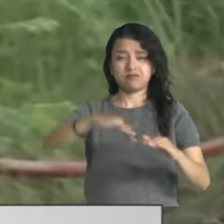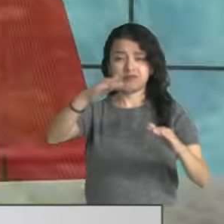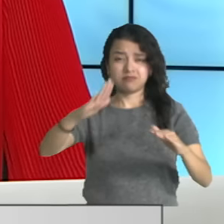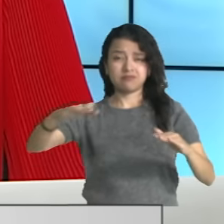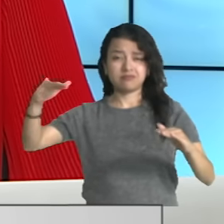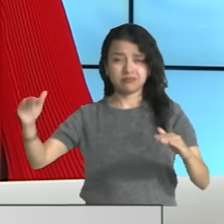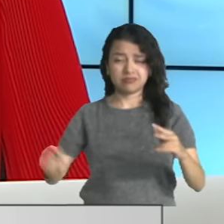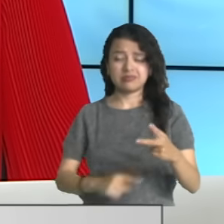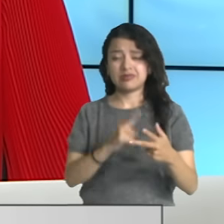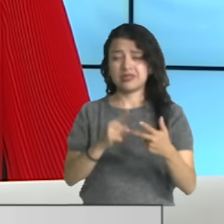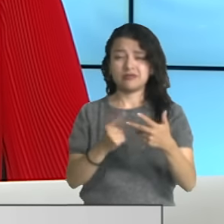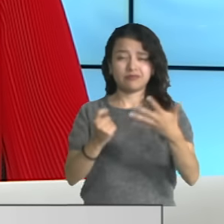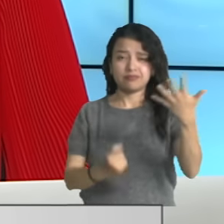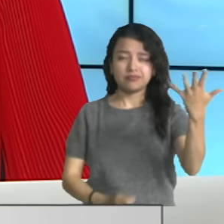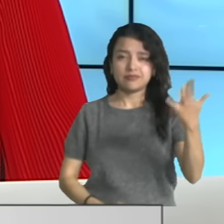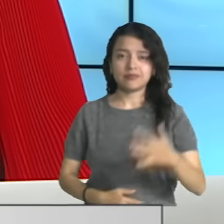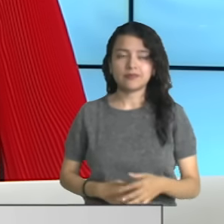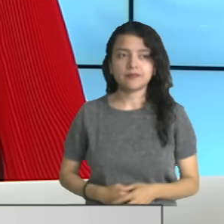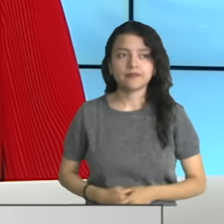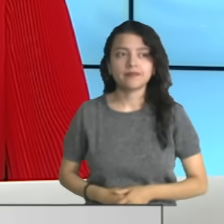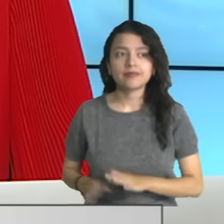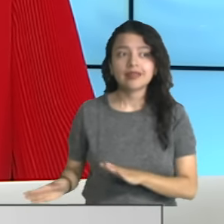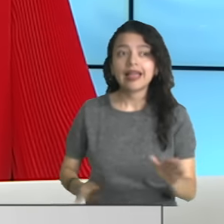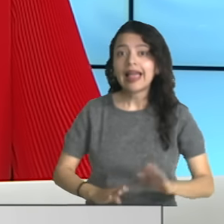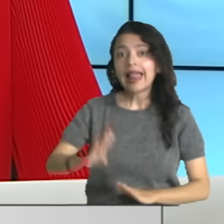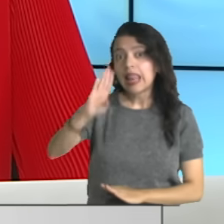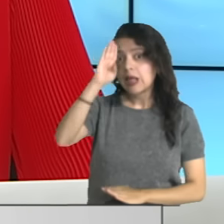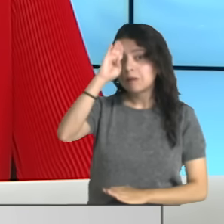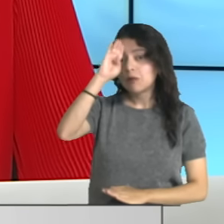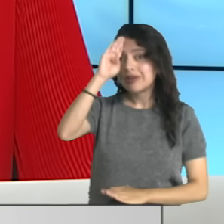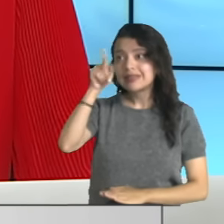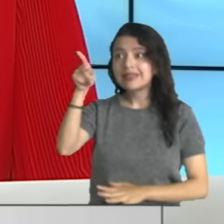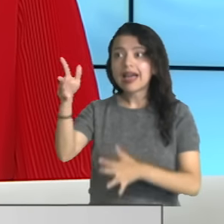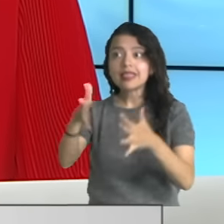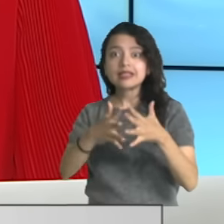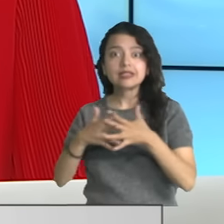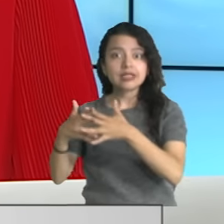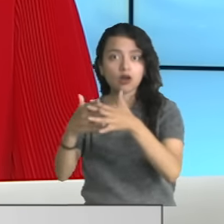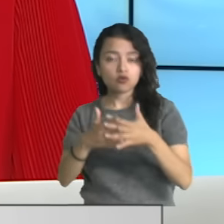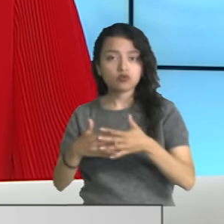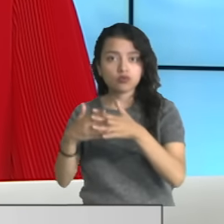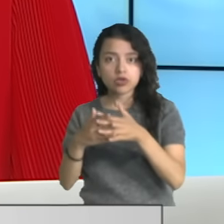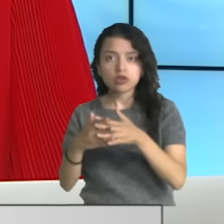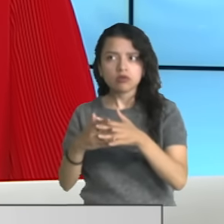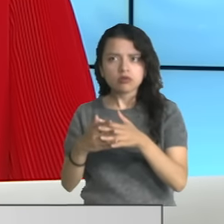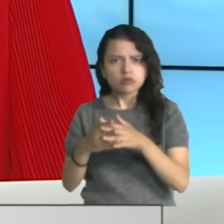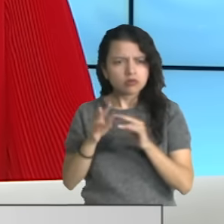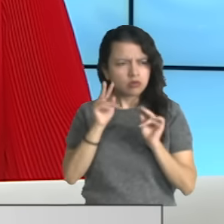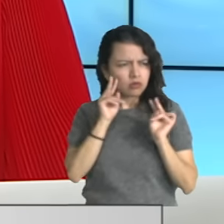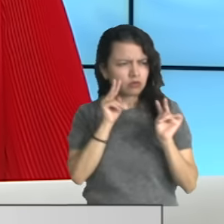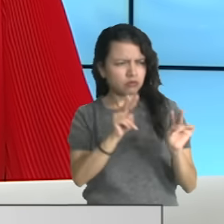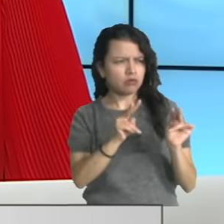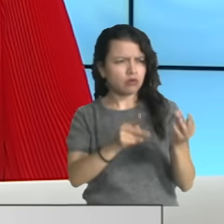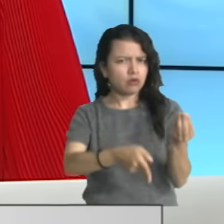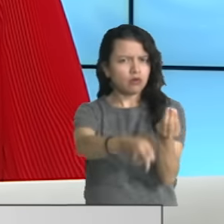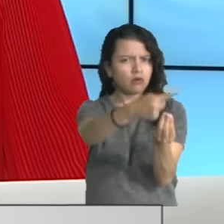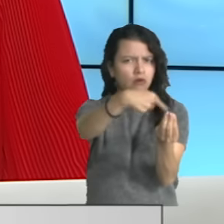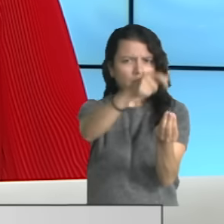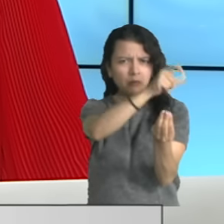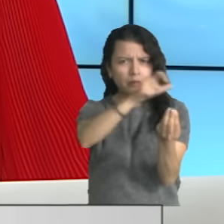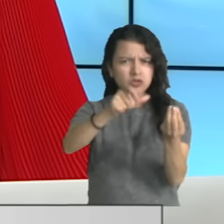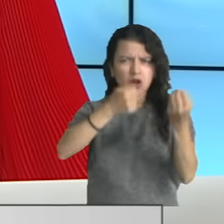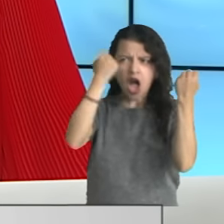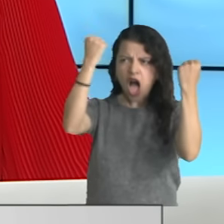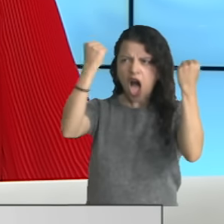montañoso. La policía del Capitolio de Estados Unidos detuvo a 200 personas que protestaban frente al Congreso en contra